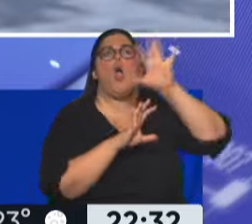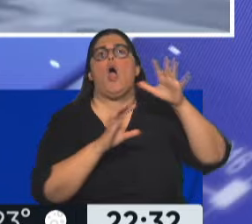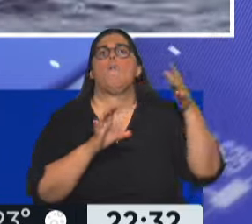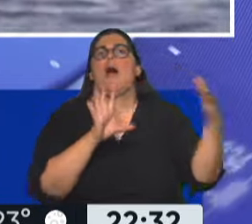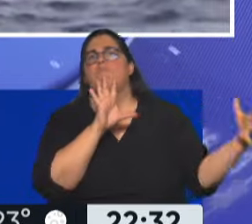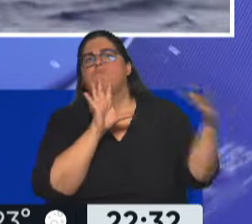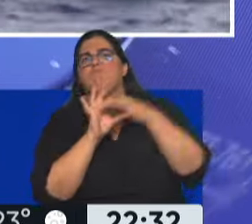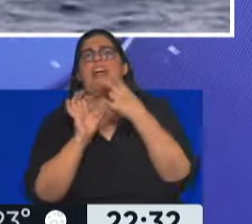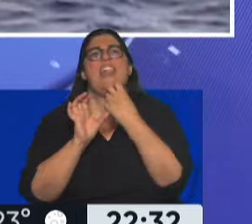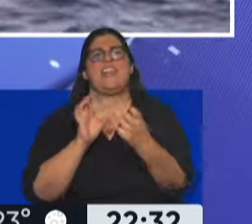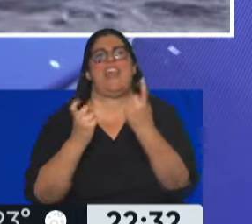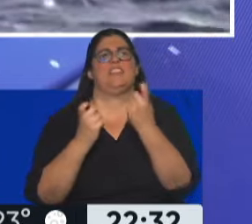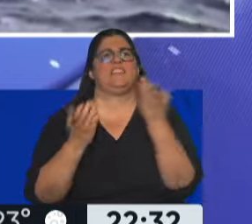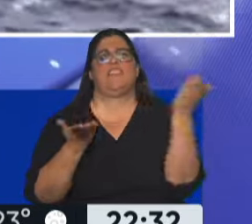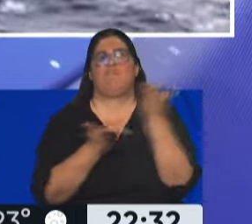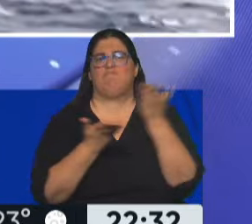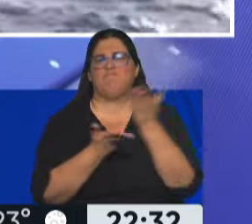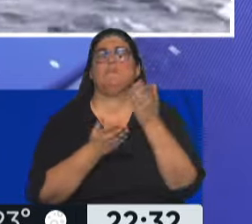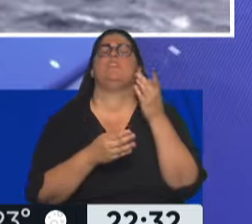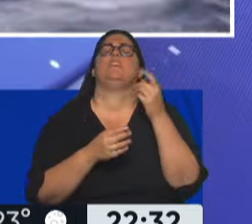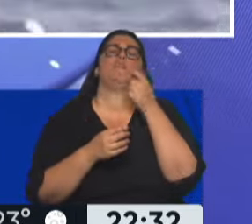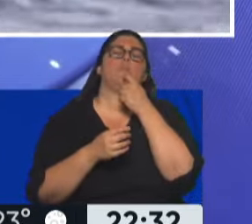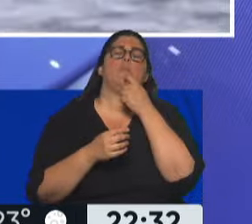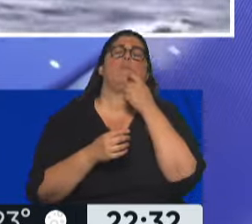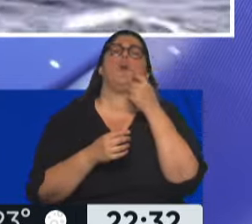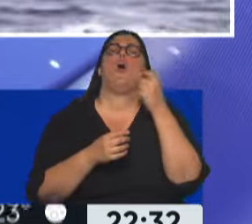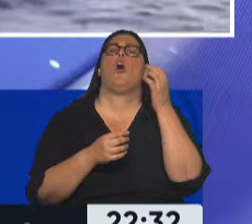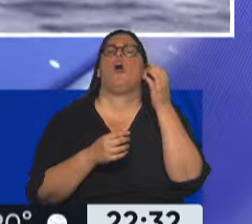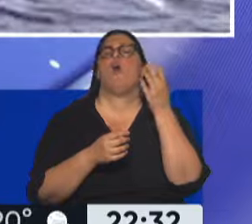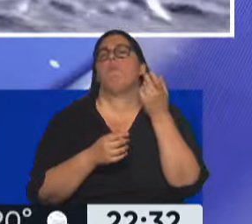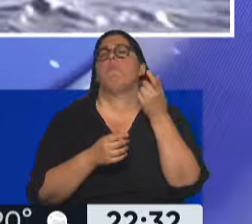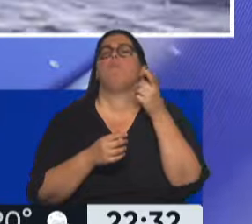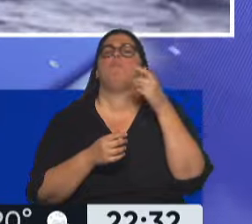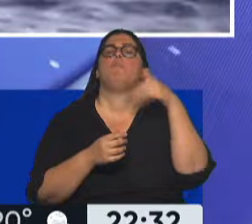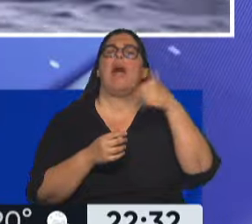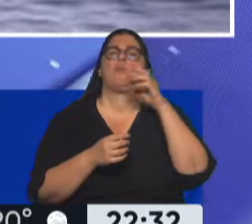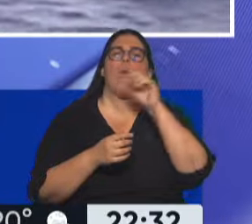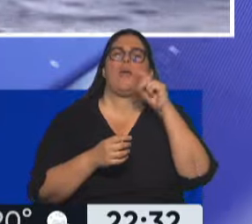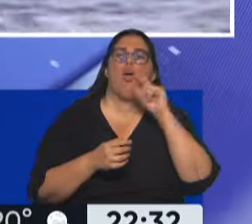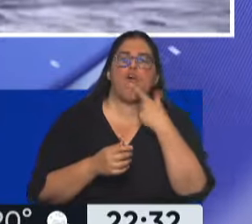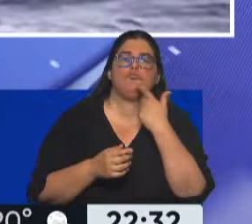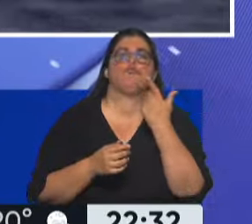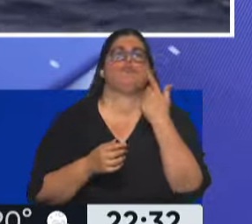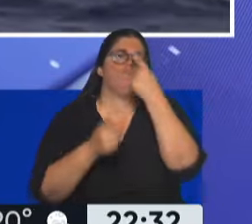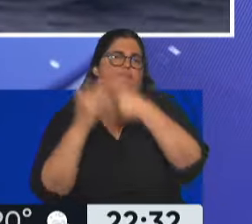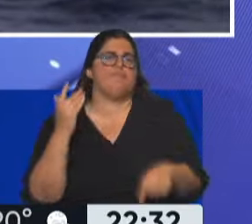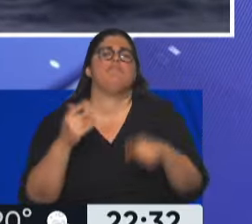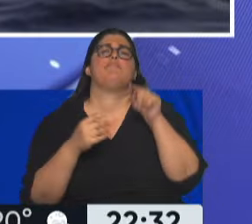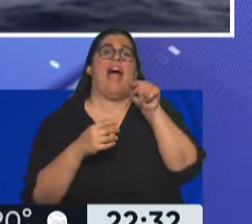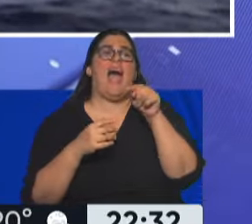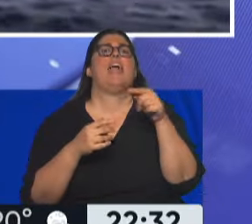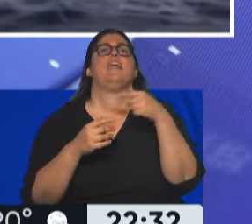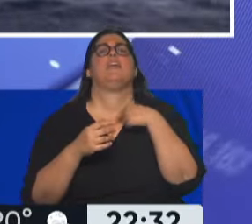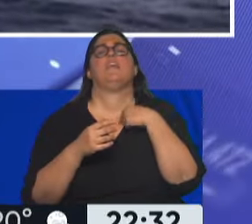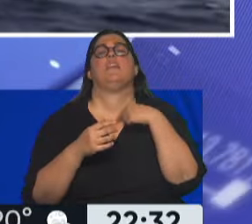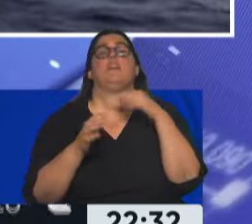estamos hablando de Argelia, estamos hablando de países que tienen la canilla para decir pasá o no pasá, de los países que están en el centro de